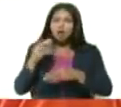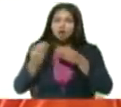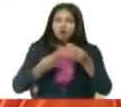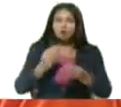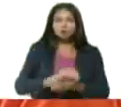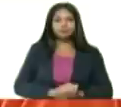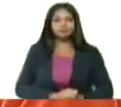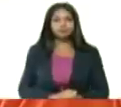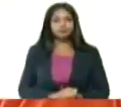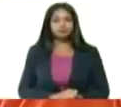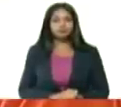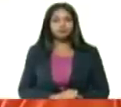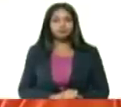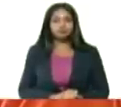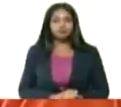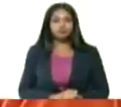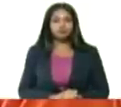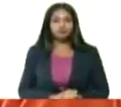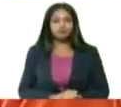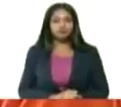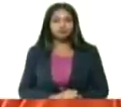Hemos visitado también